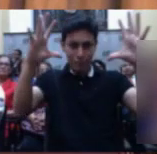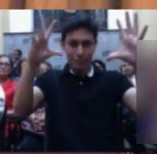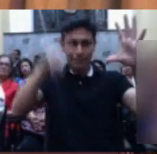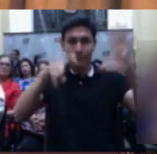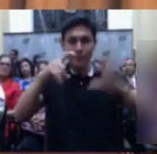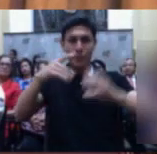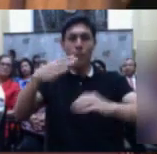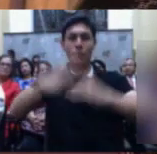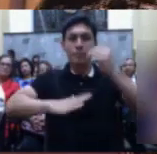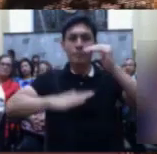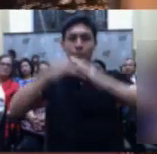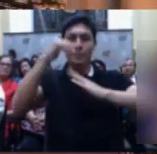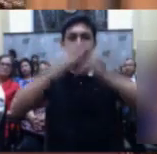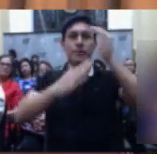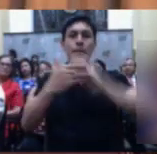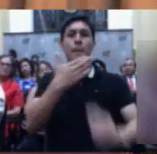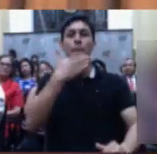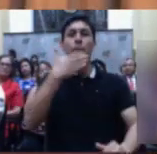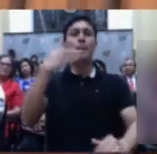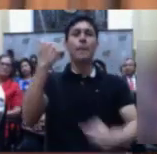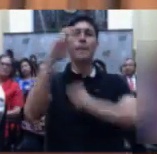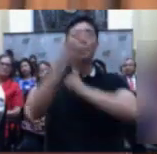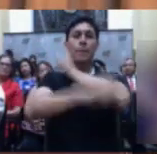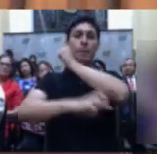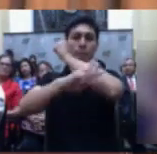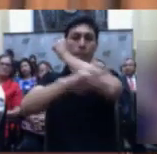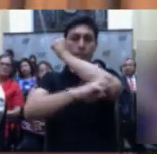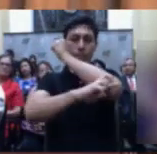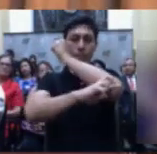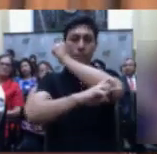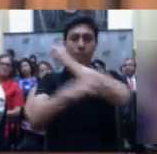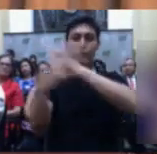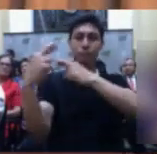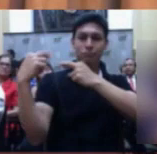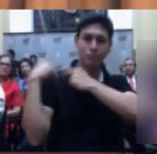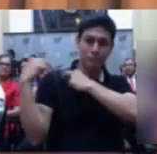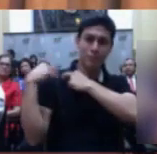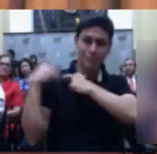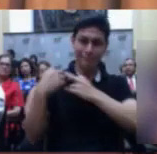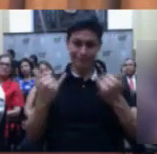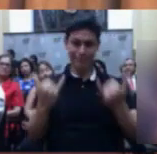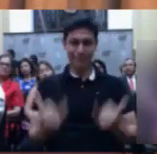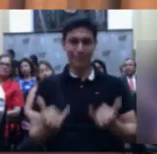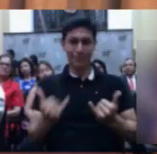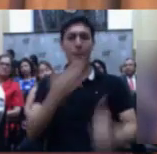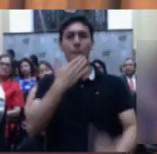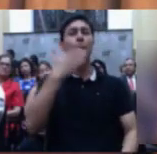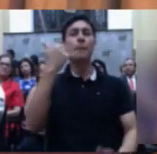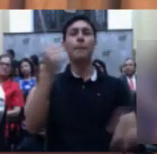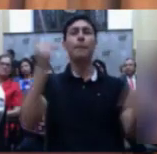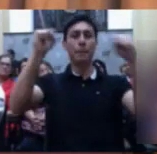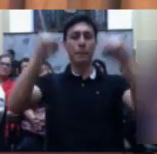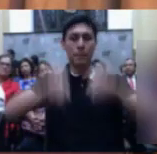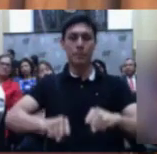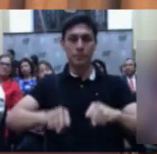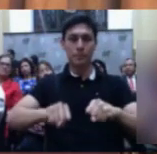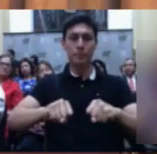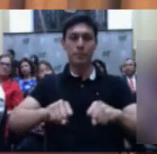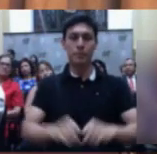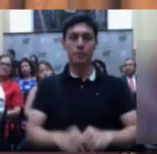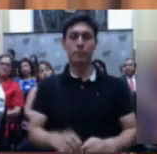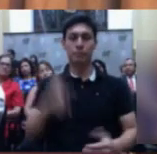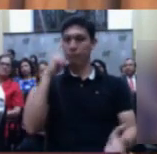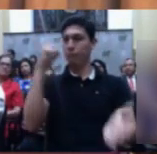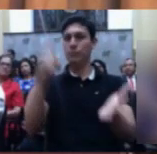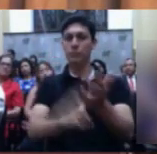mejor patria. Y en lo que concierne a nuestra tarea, hacer del presente lo mejor posible, teniendo en